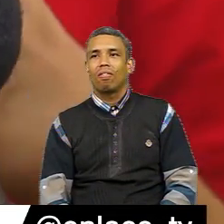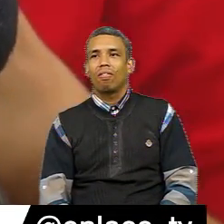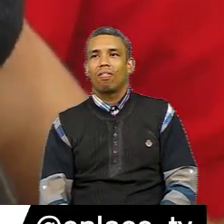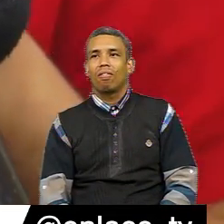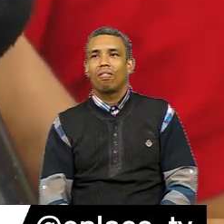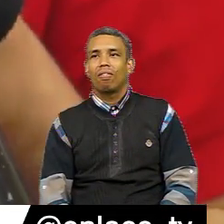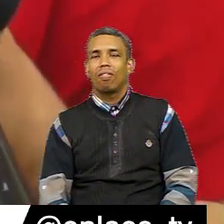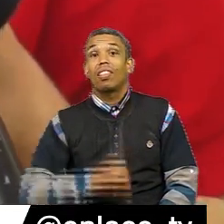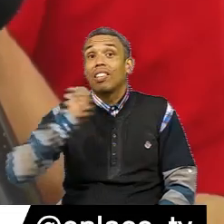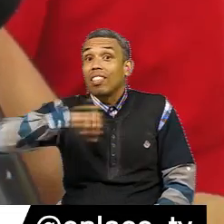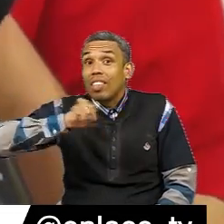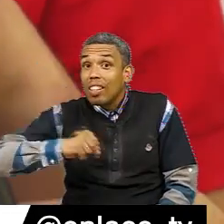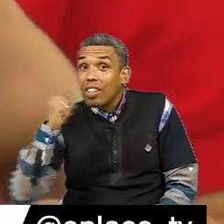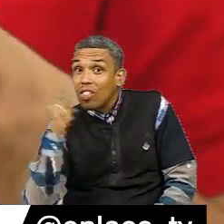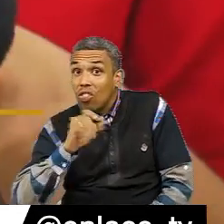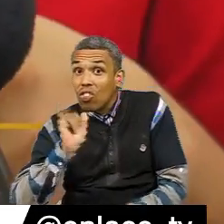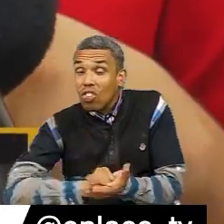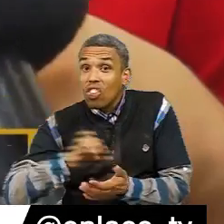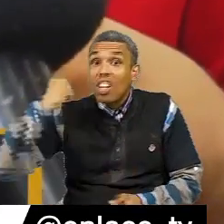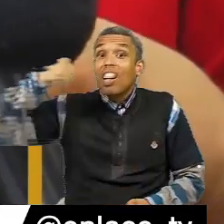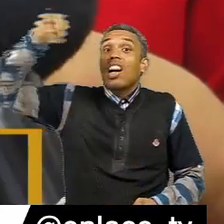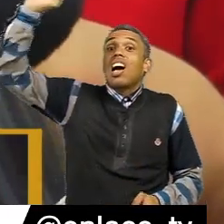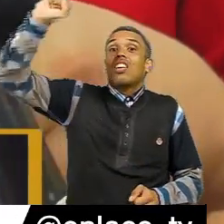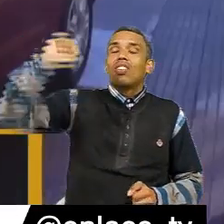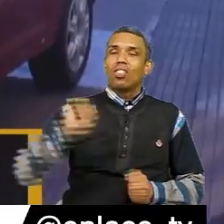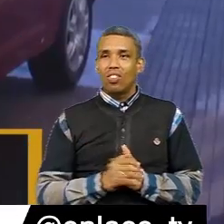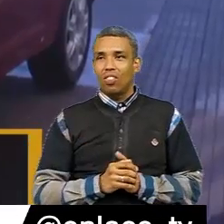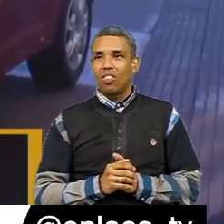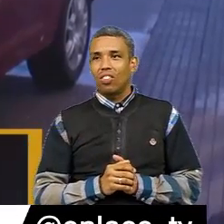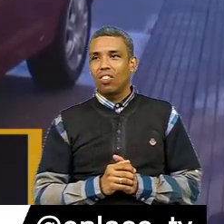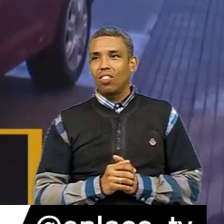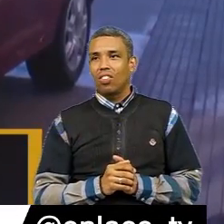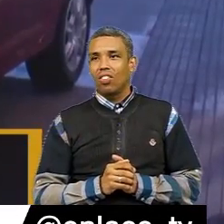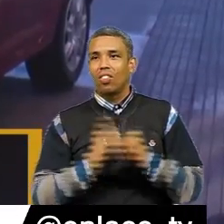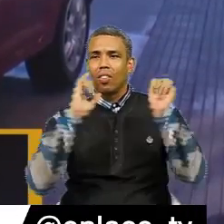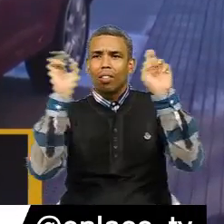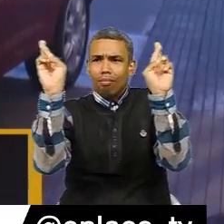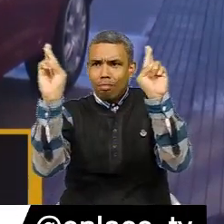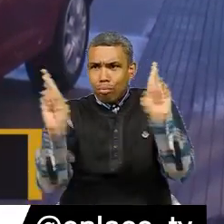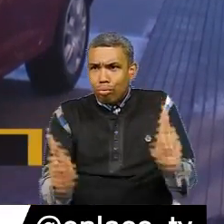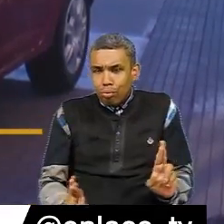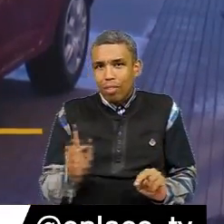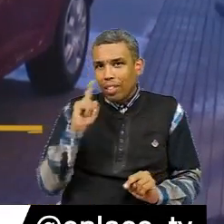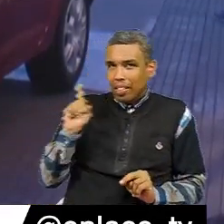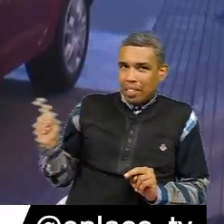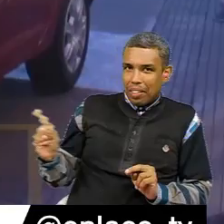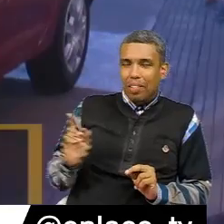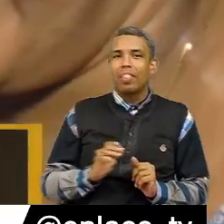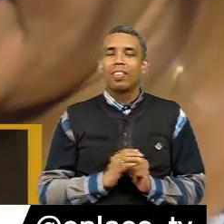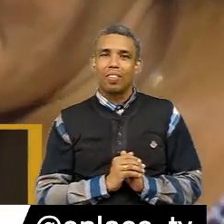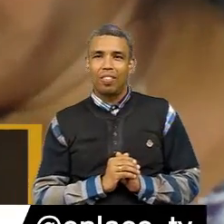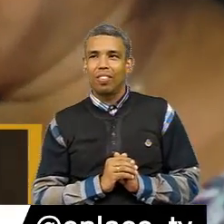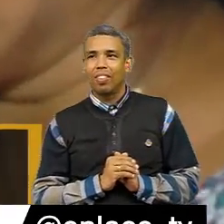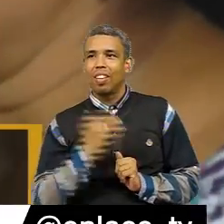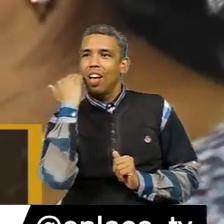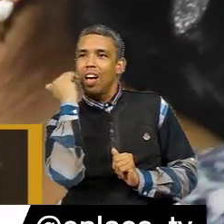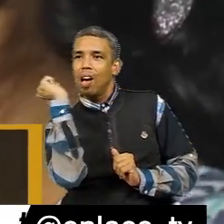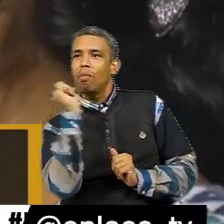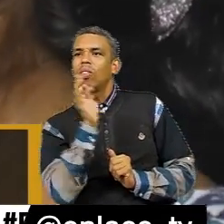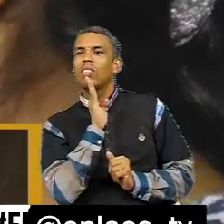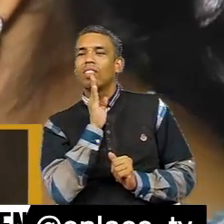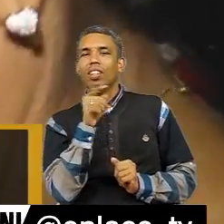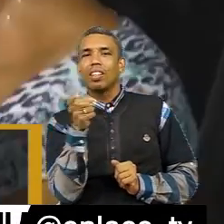¡Sí, se ganó el carro! Como estaba previsto, Más por Menos sorteó entre sus clientes un vehículo 0 kilómetros, siendo la feliz ganadora